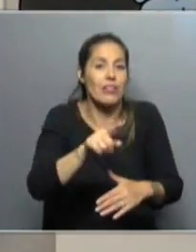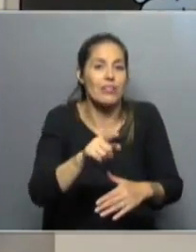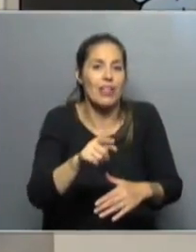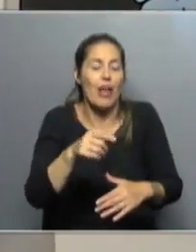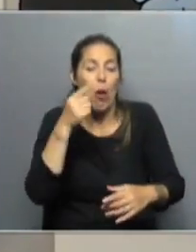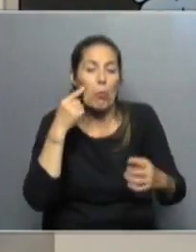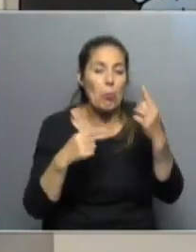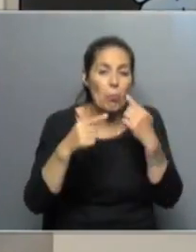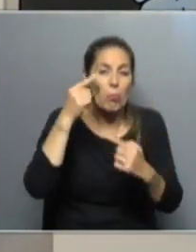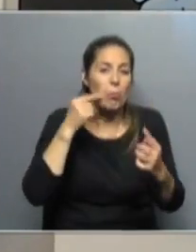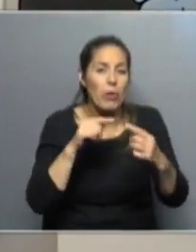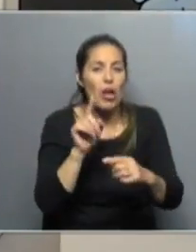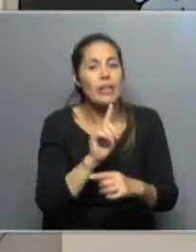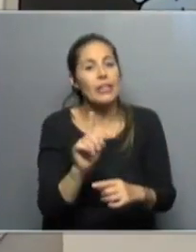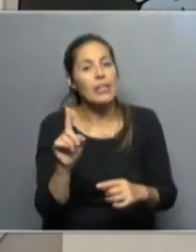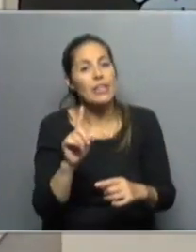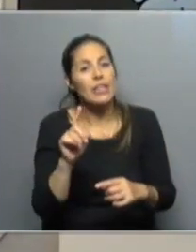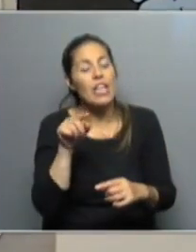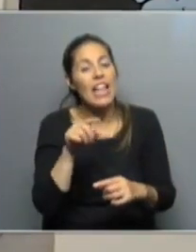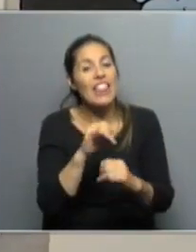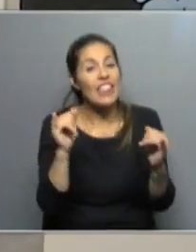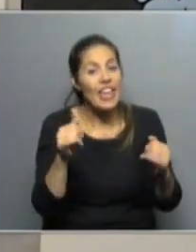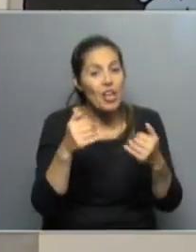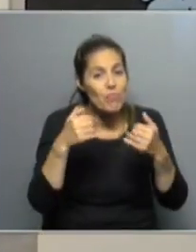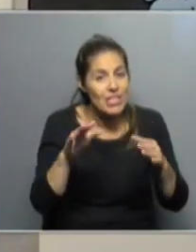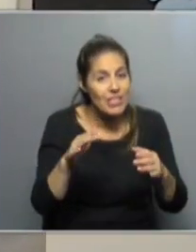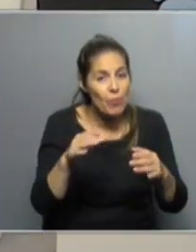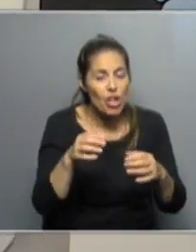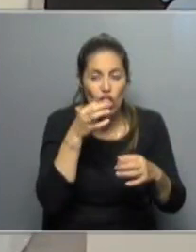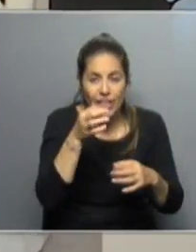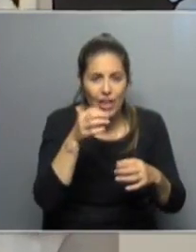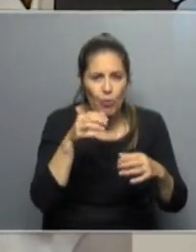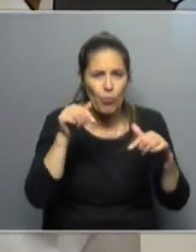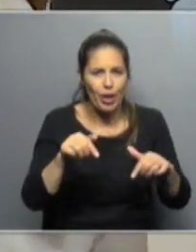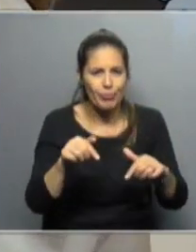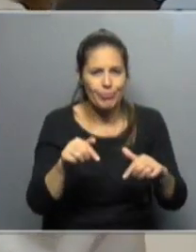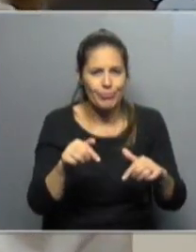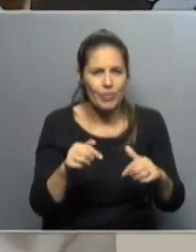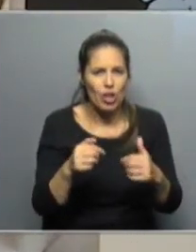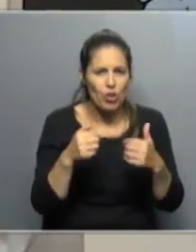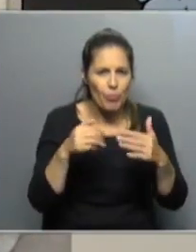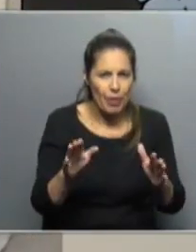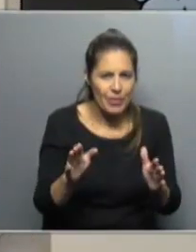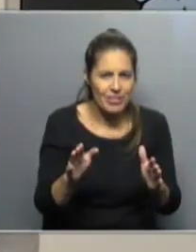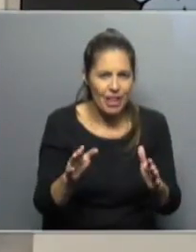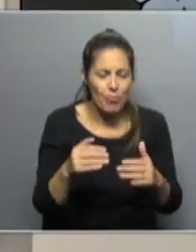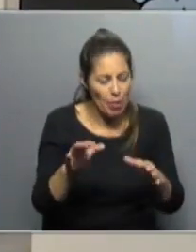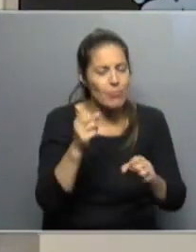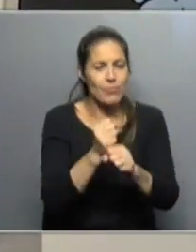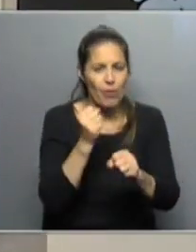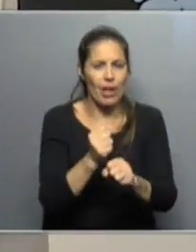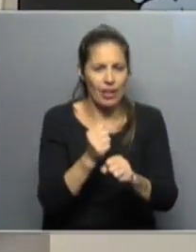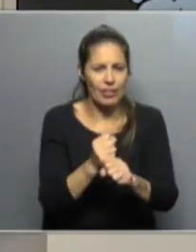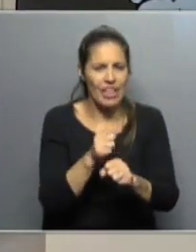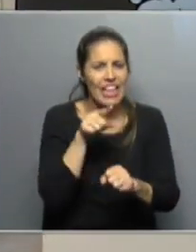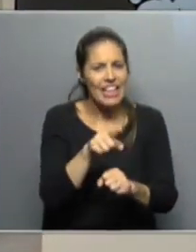5 kilos de pañuelos, ¿viste? Y sin embargo, ¿sabes qué? El día que me puse, dije, Fernando, le digo, Washington, digo, vamos a trabajar.